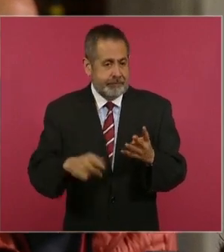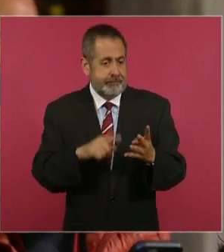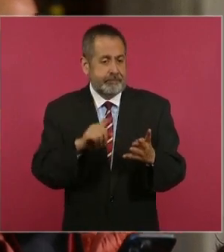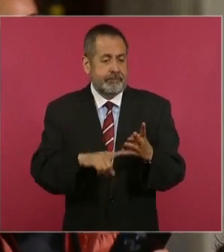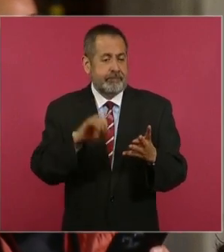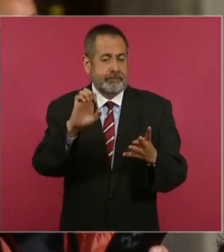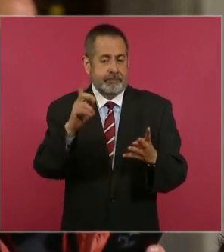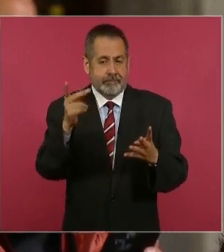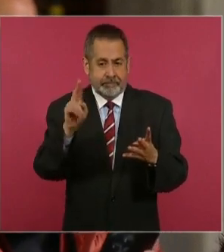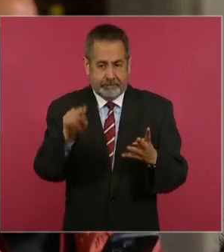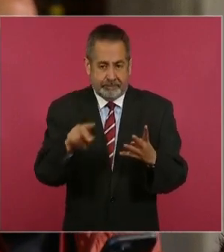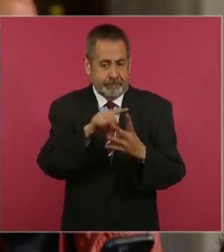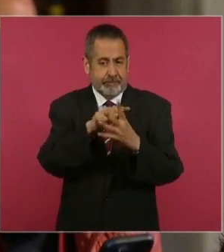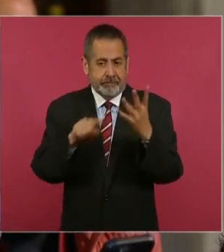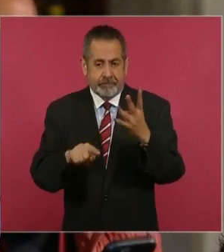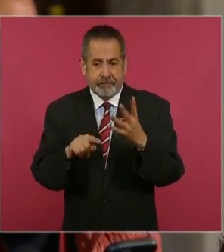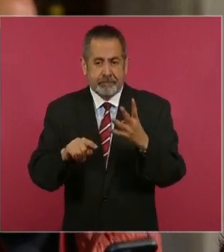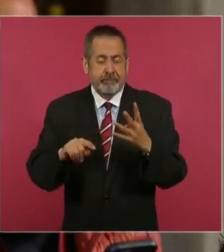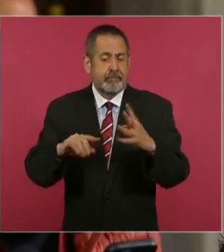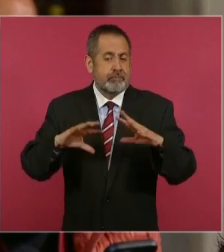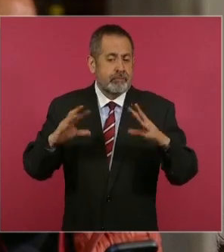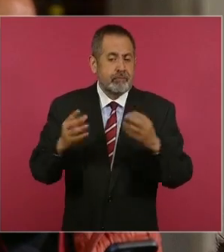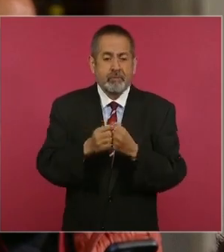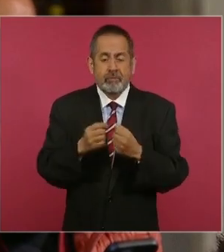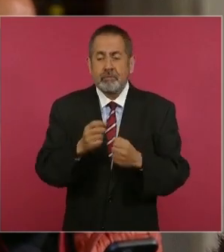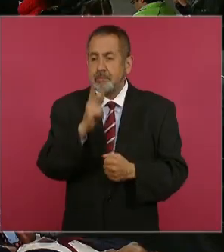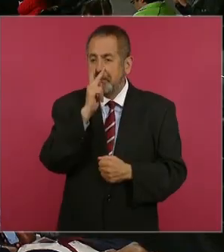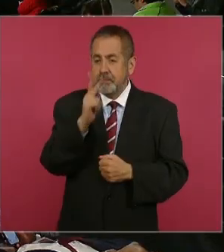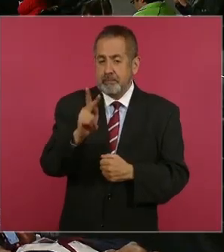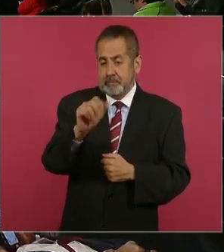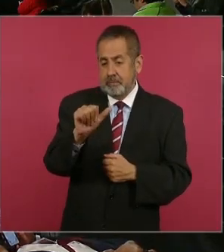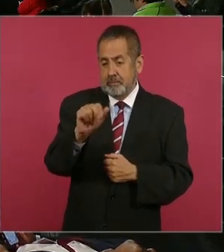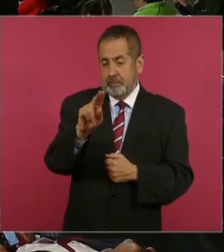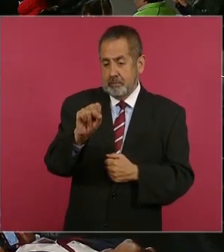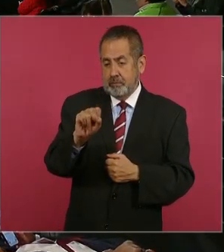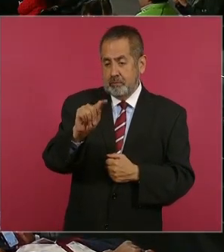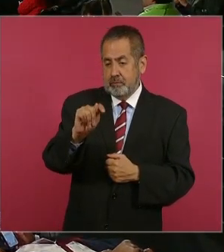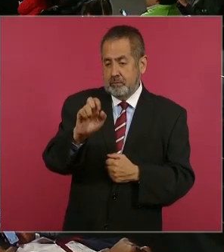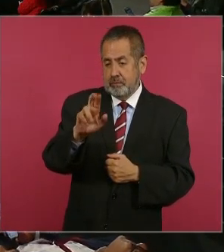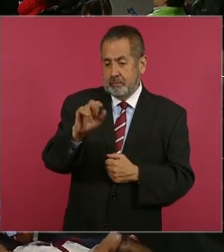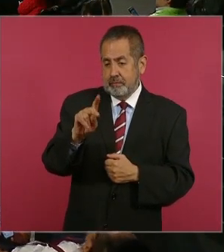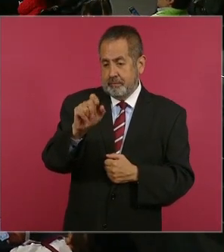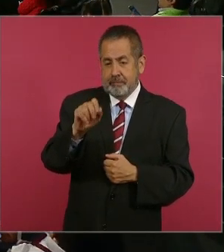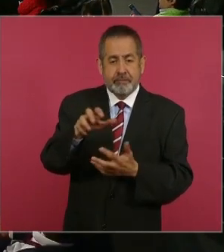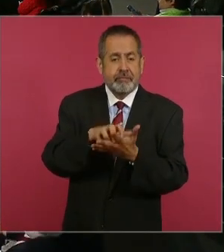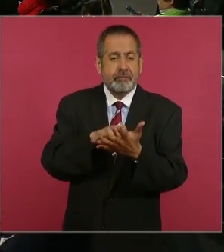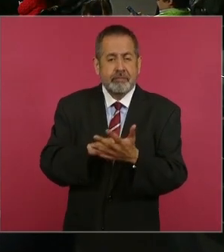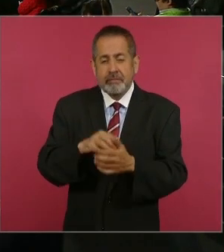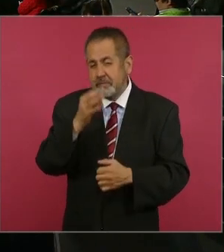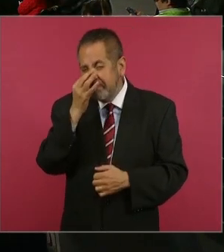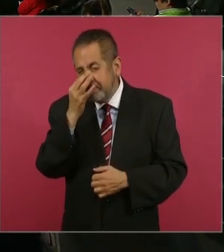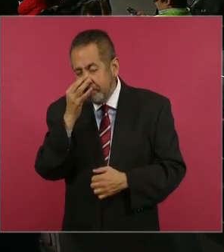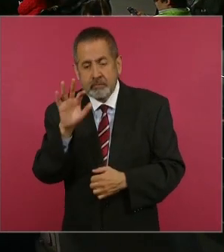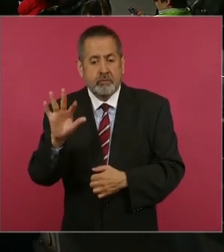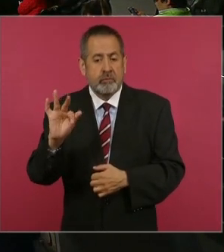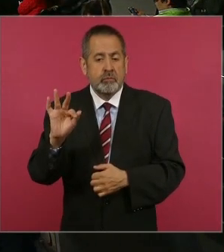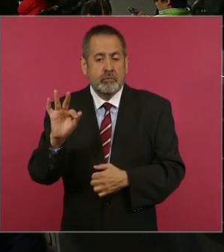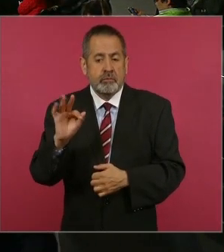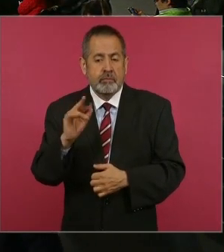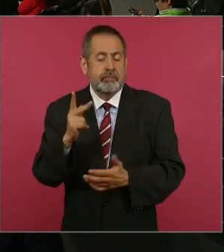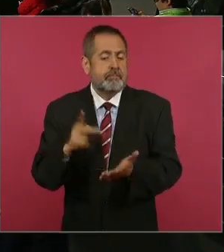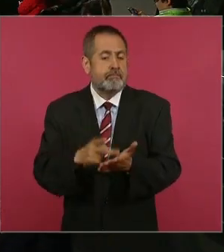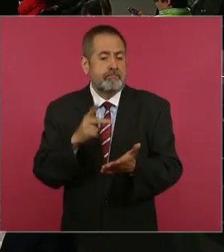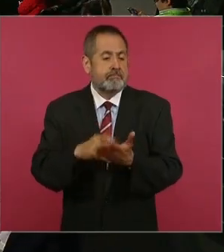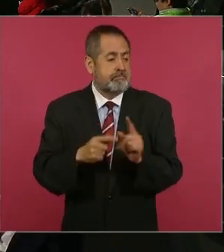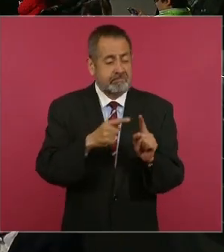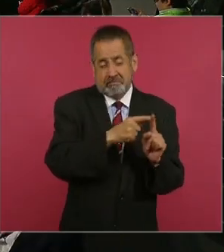Enrique Peña Nieto se hicieron alusión a la palabra austeridad únicamente en 40 ocasiones